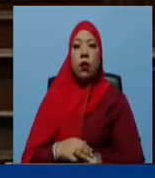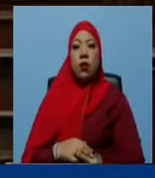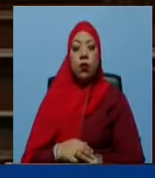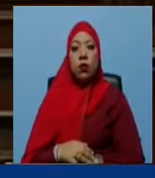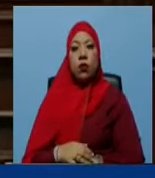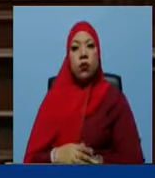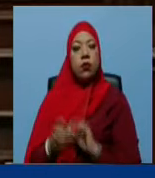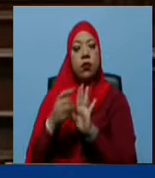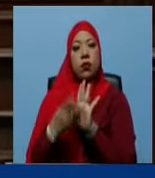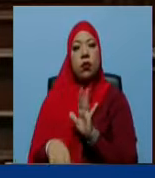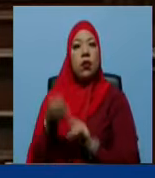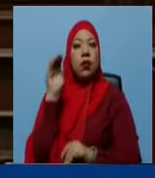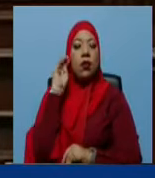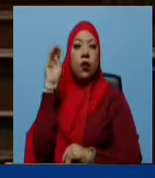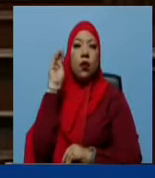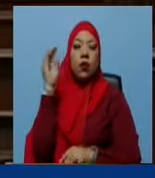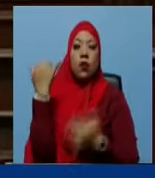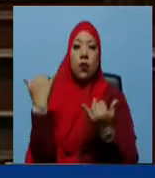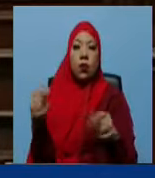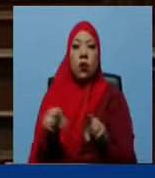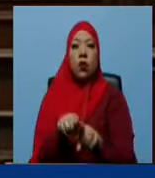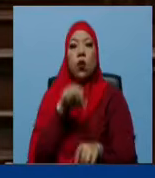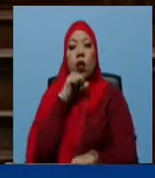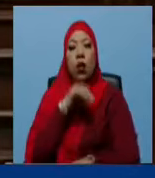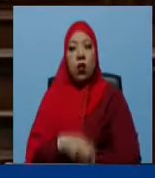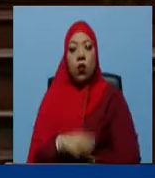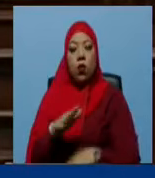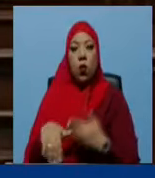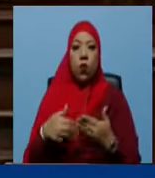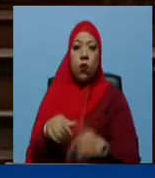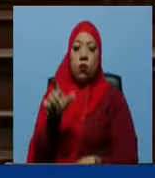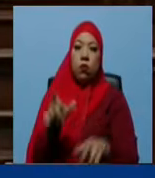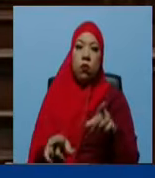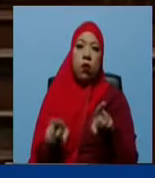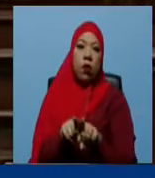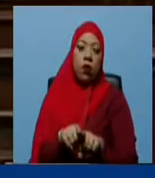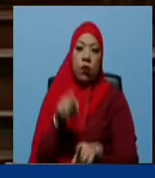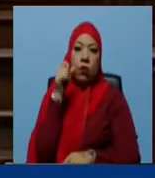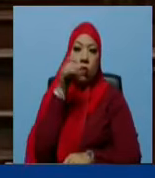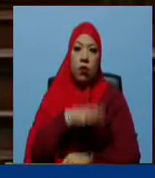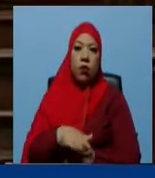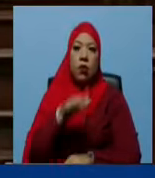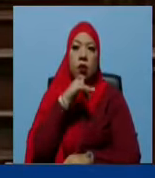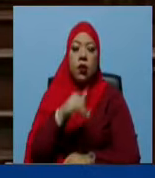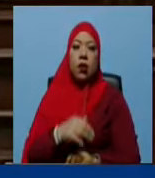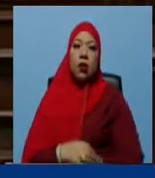el derecho al futuro que tienen, la historia gloriosa que tenemos.